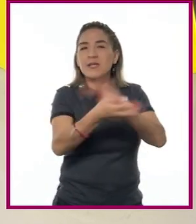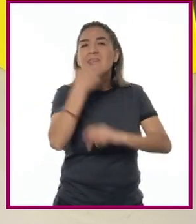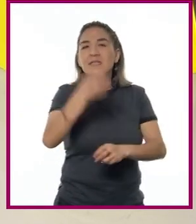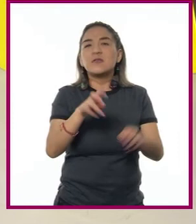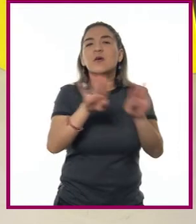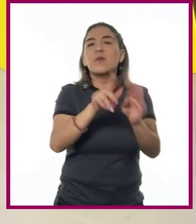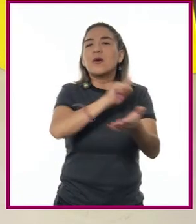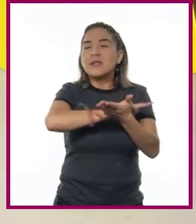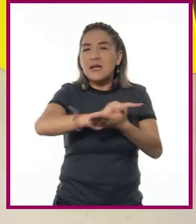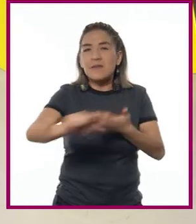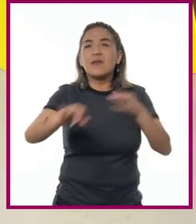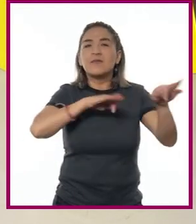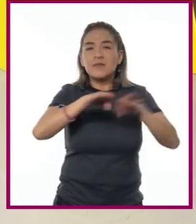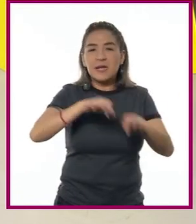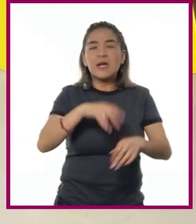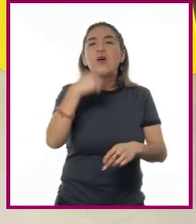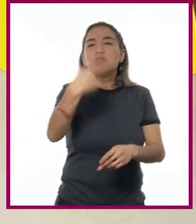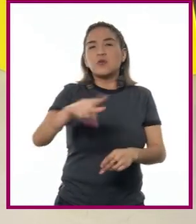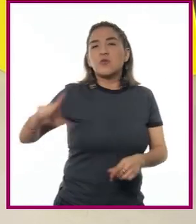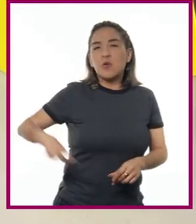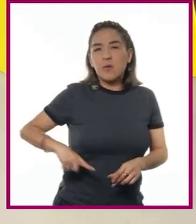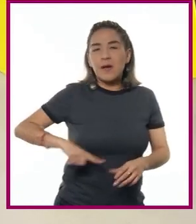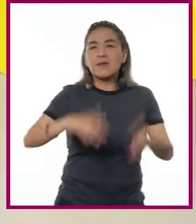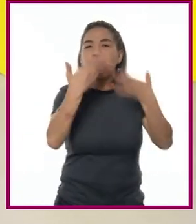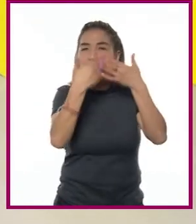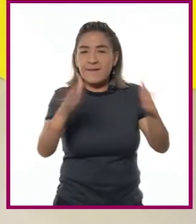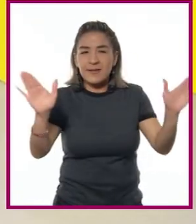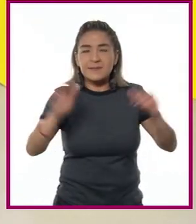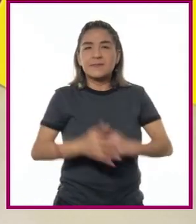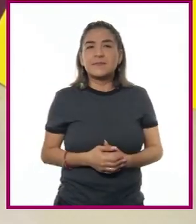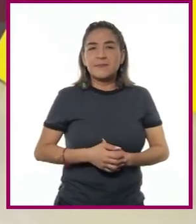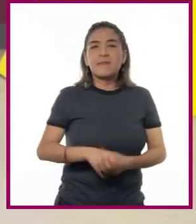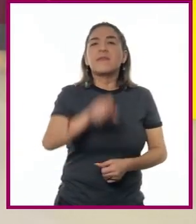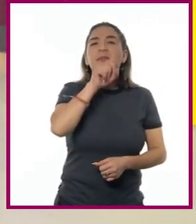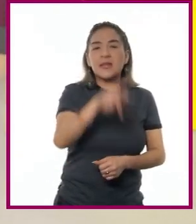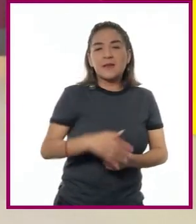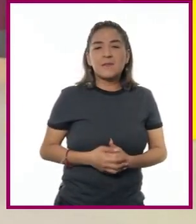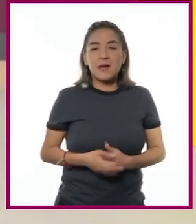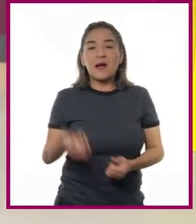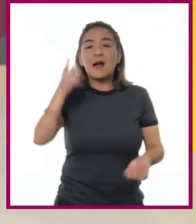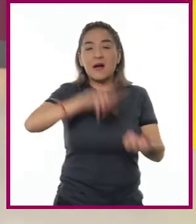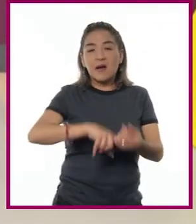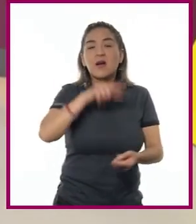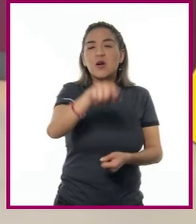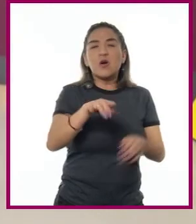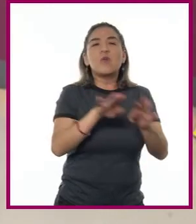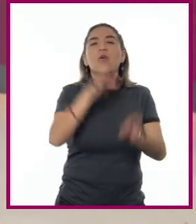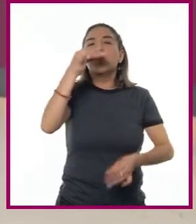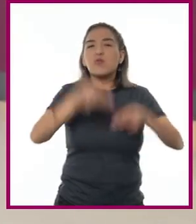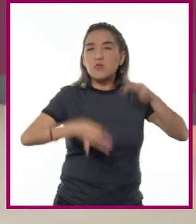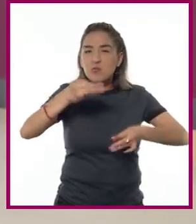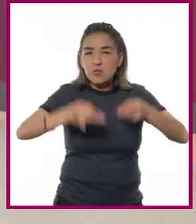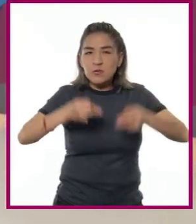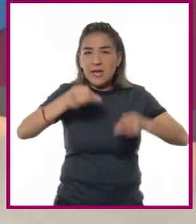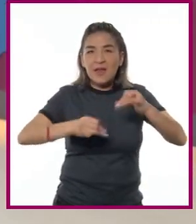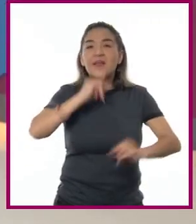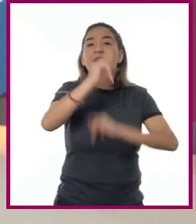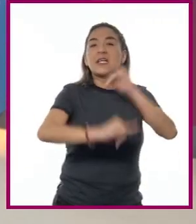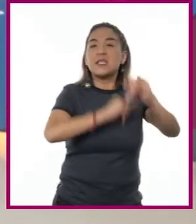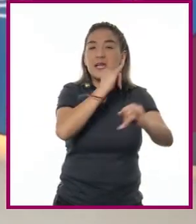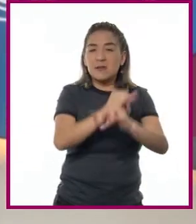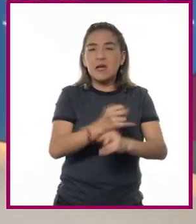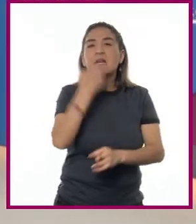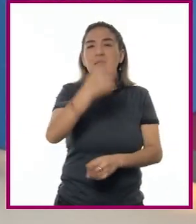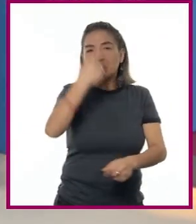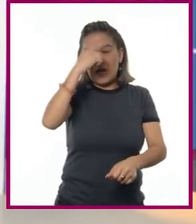Fiscal y la Alianza para el Gobierno Abierto. Además, pudimos conocer los instrumentos jurídicos internacionales